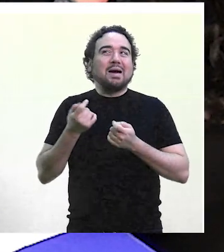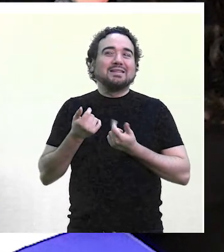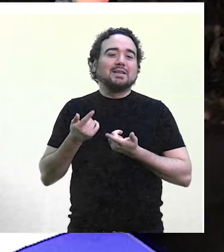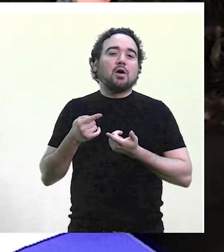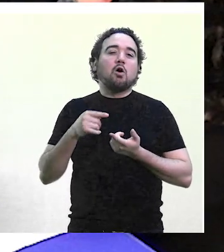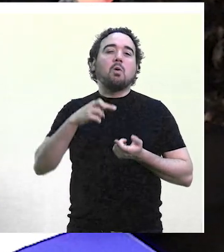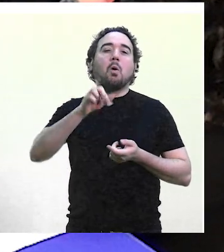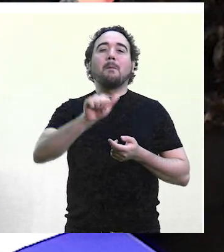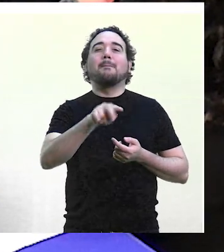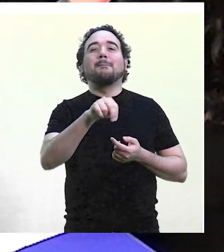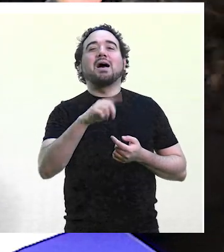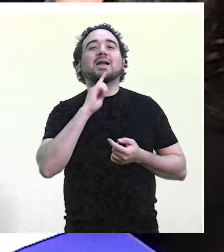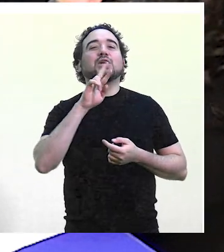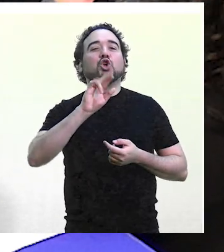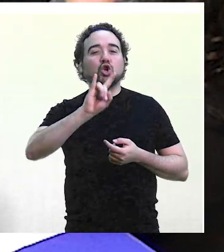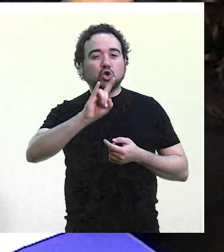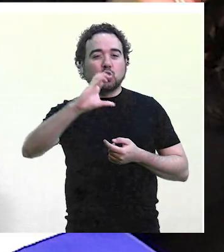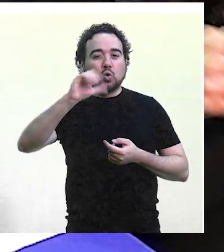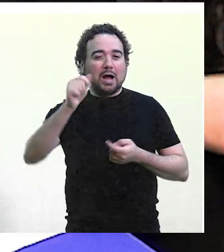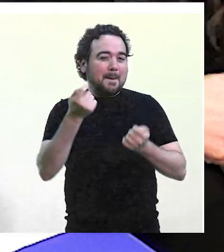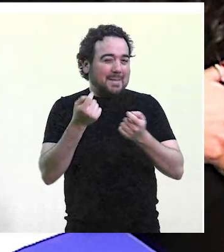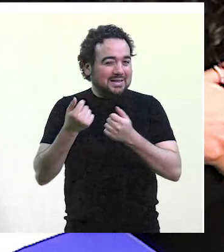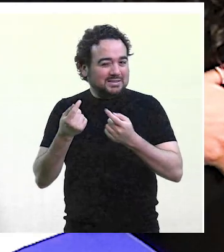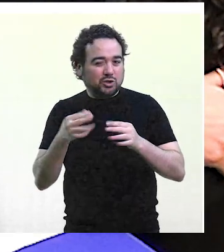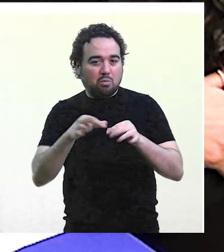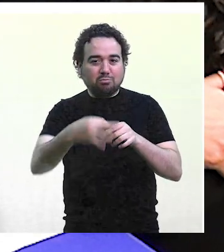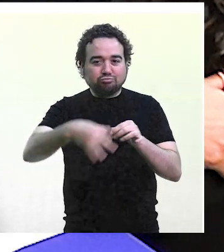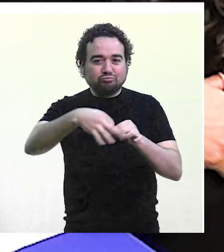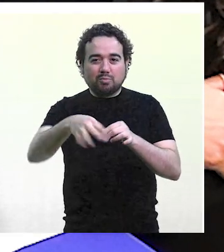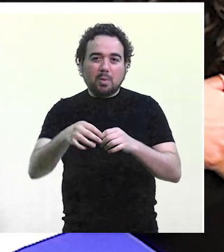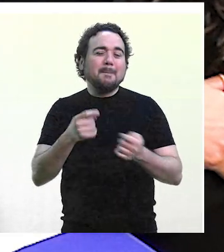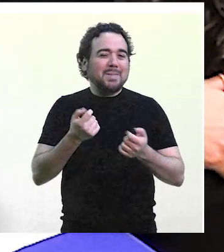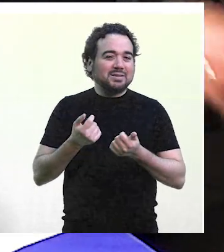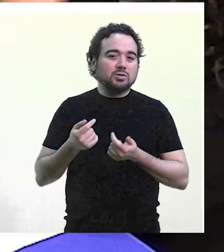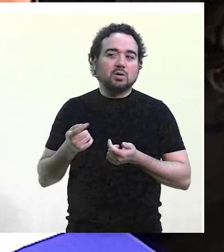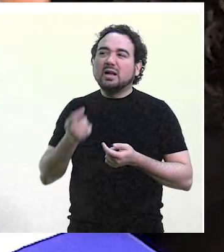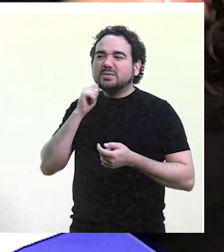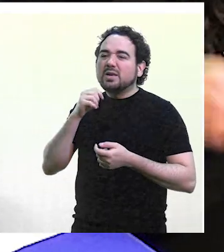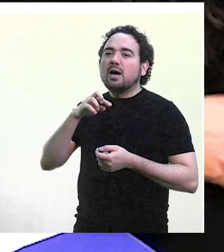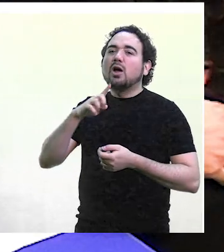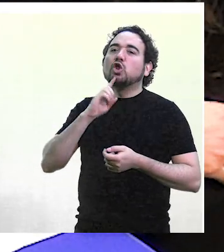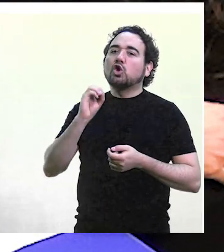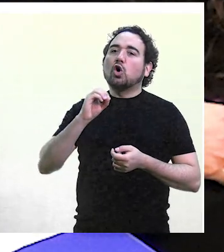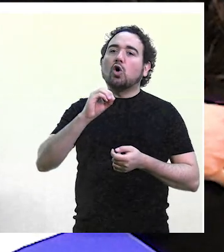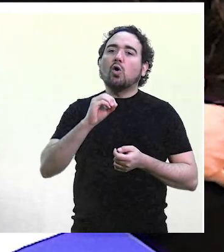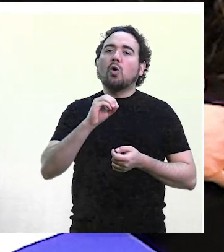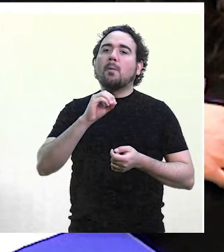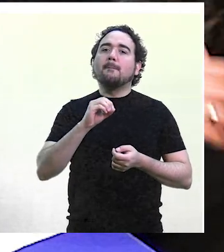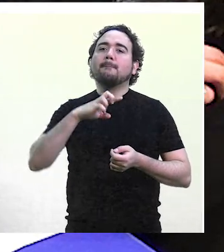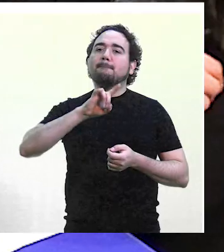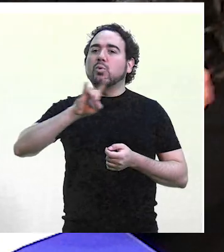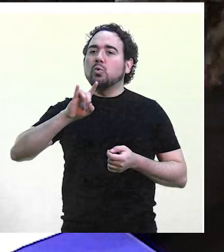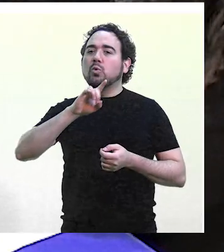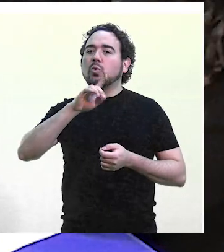Según mis amiguitos, son las pantrucas coreanas. A mí me encanta. Es mi plato favorito, debo decir. ¿Cómo son? ¿Qué son? Son masitas de